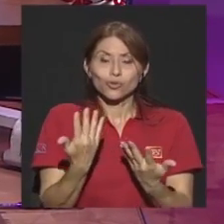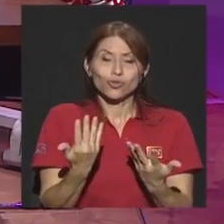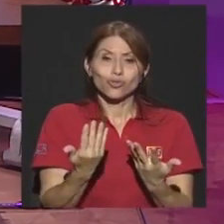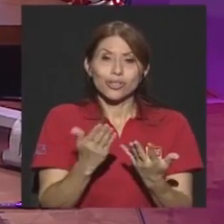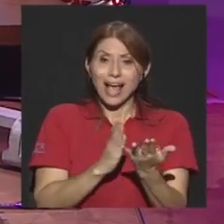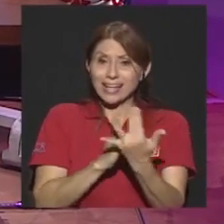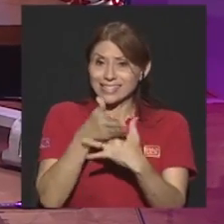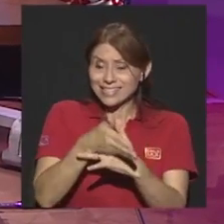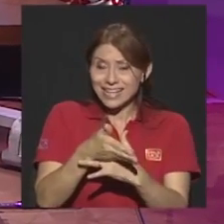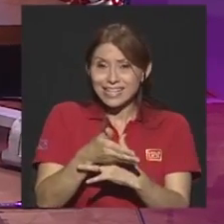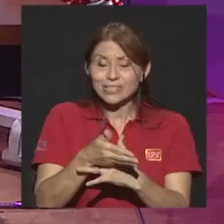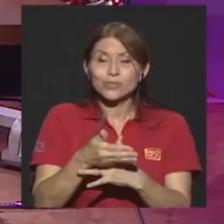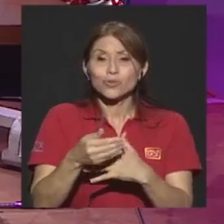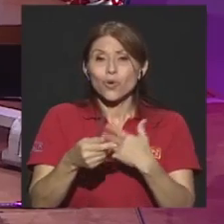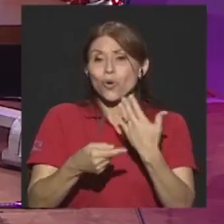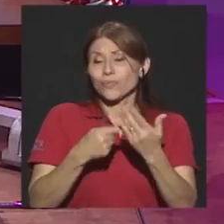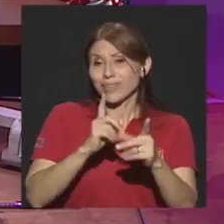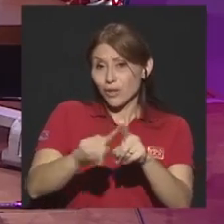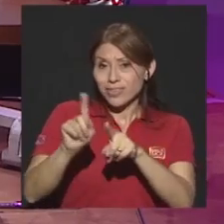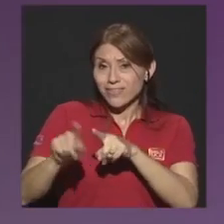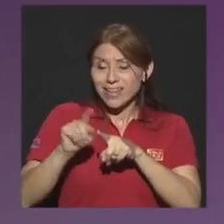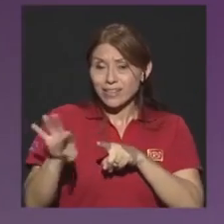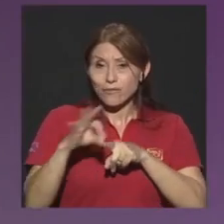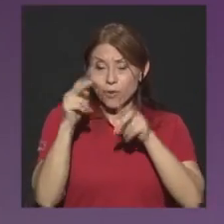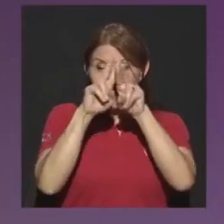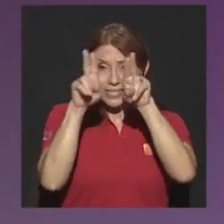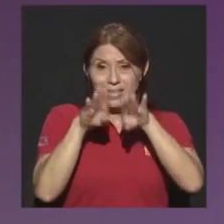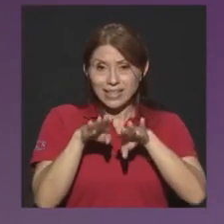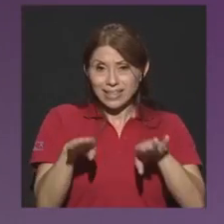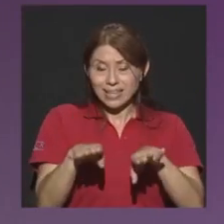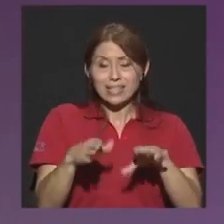dio con la denuncia y después se sacó la historia